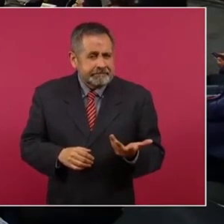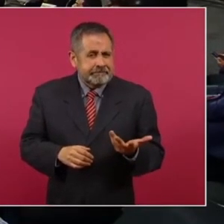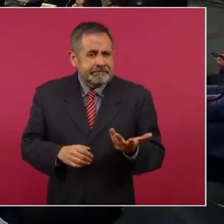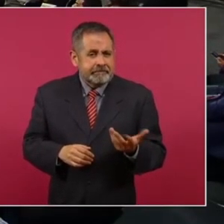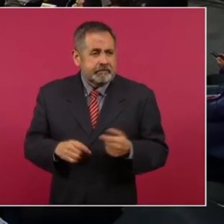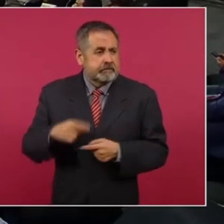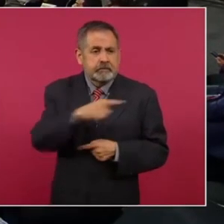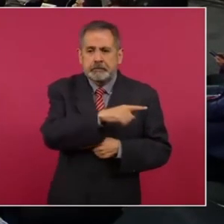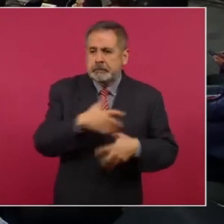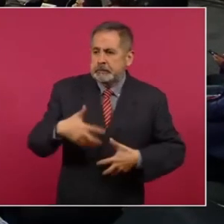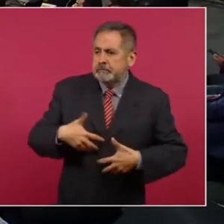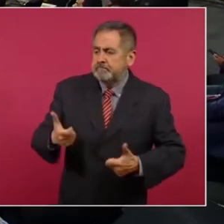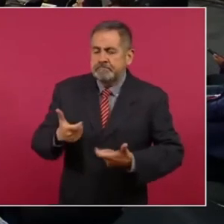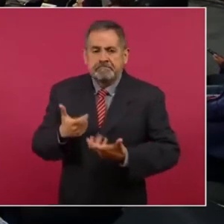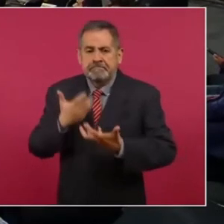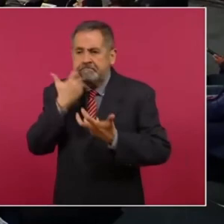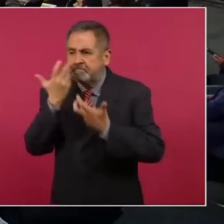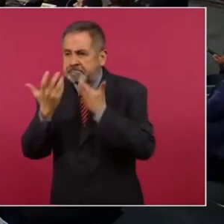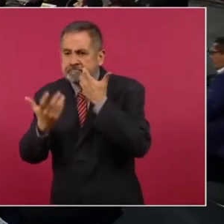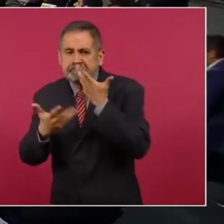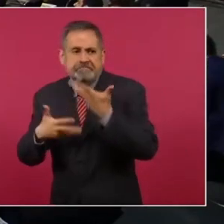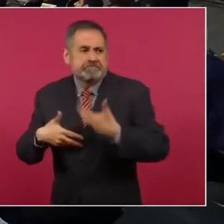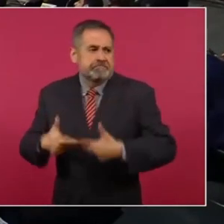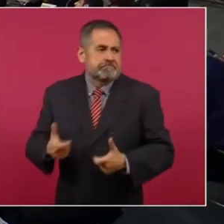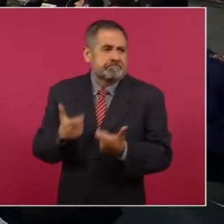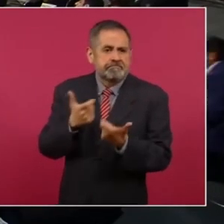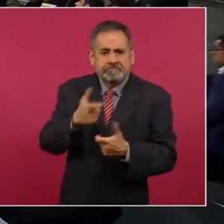el hambre de dinero.